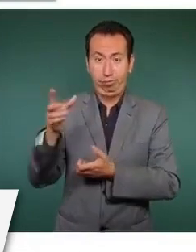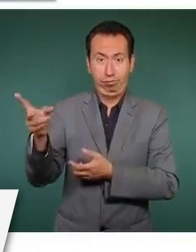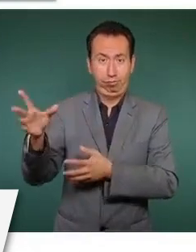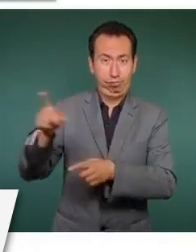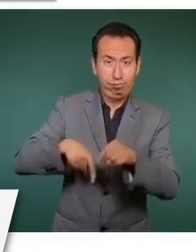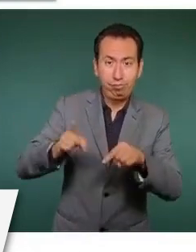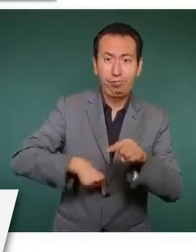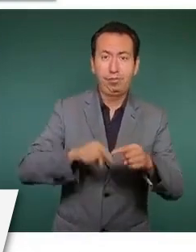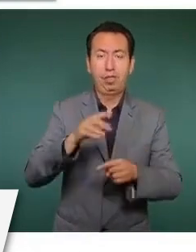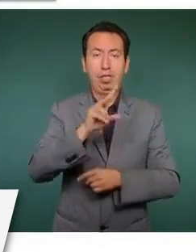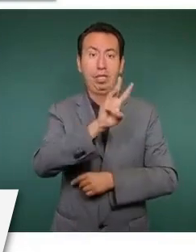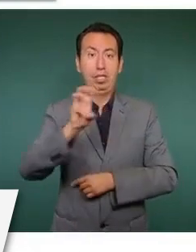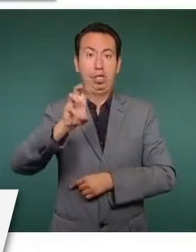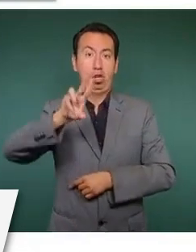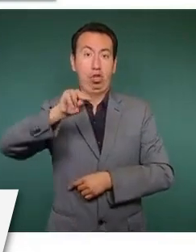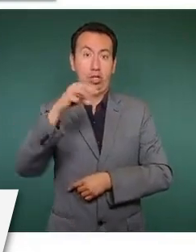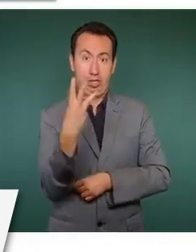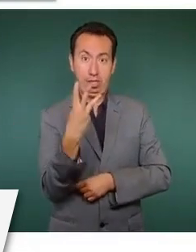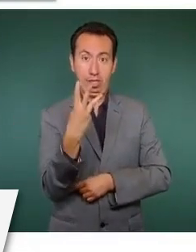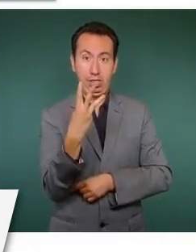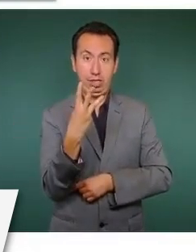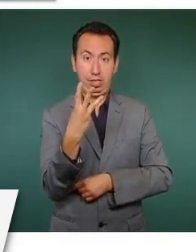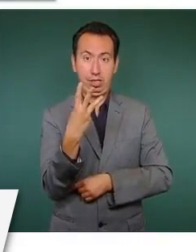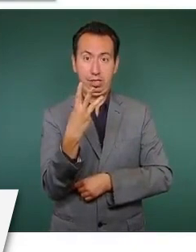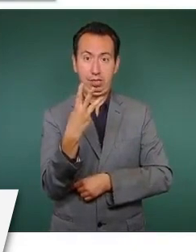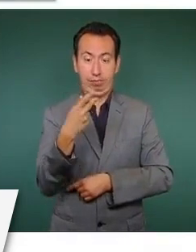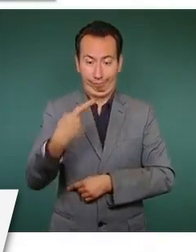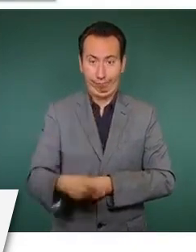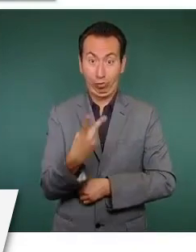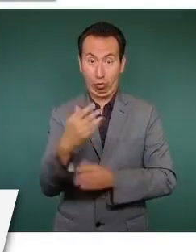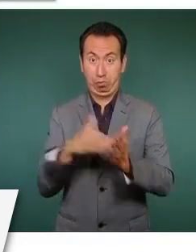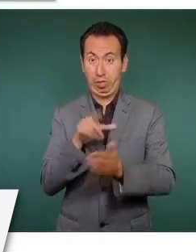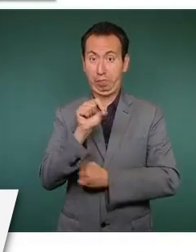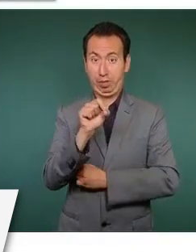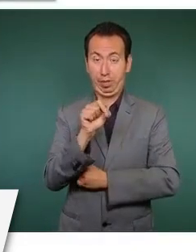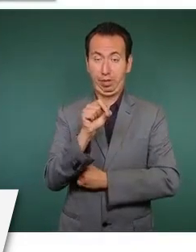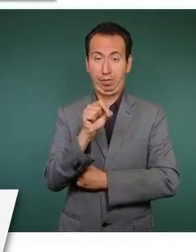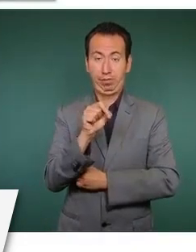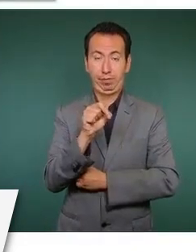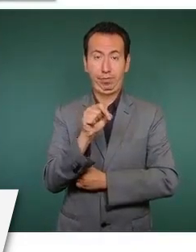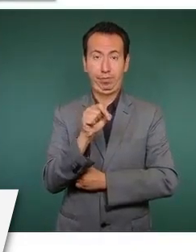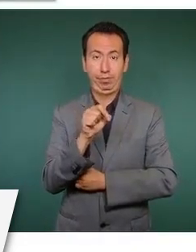542, 383 nada más son en este año.